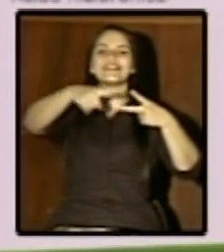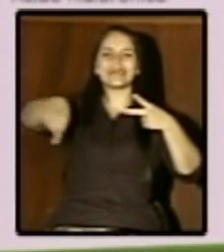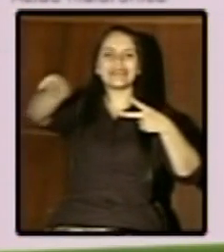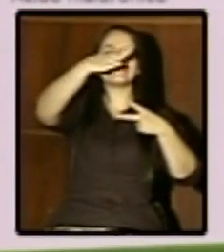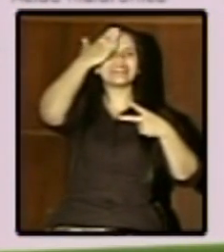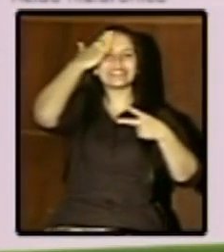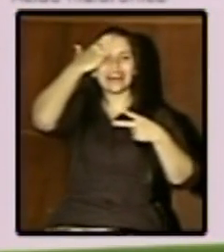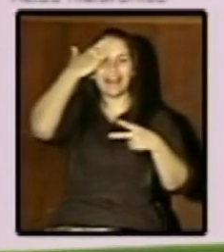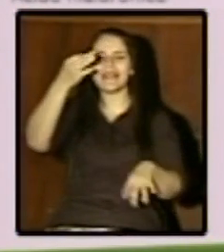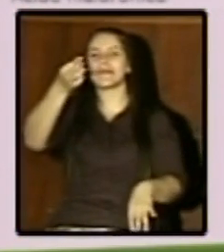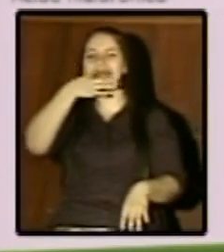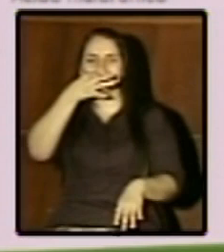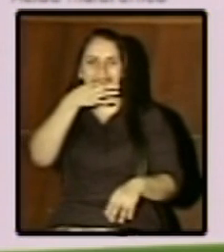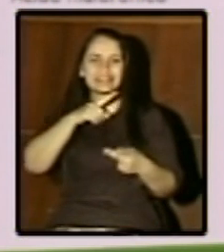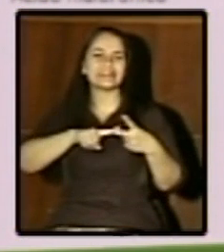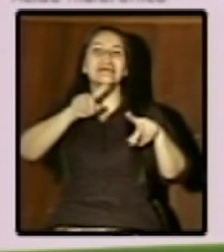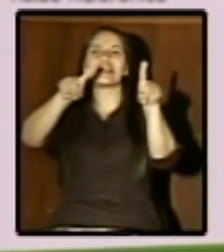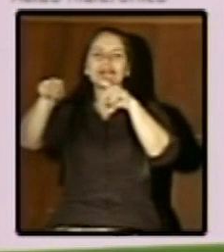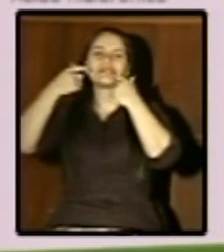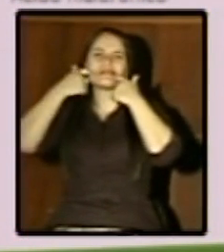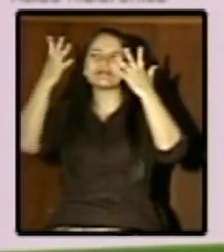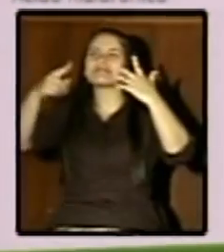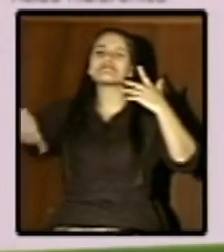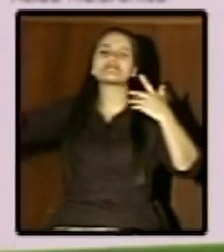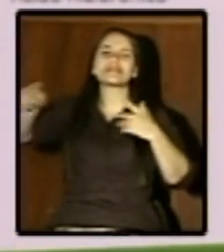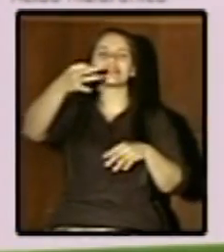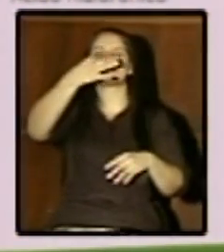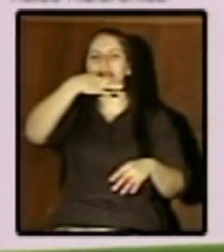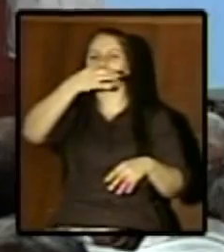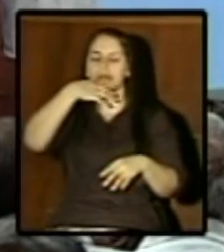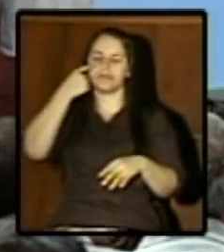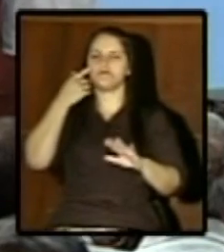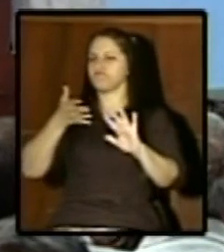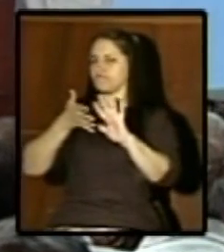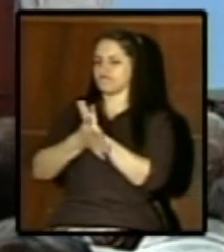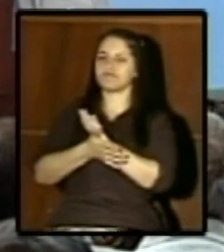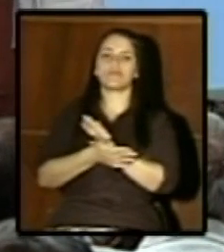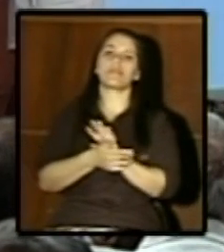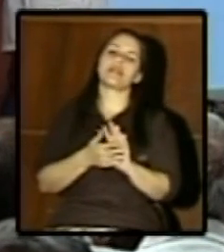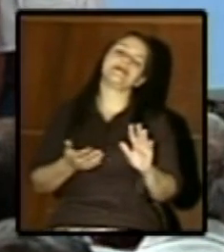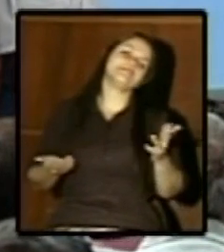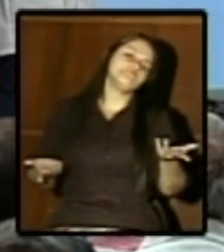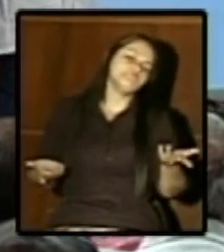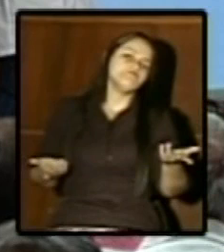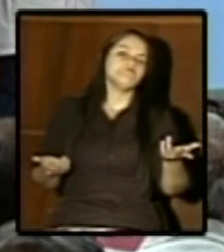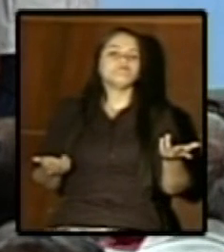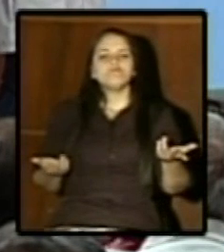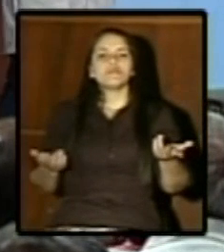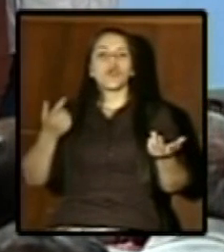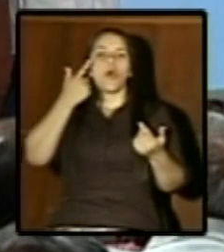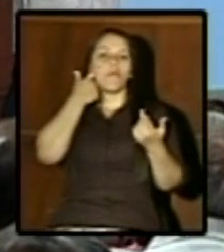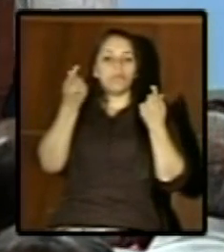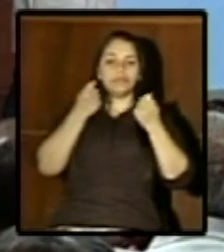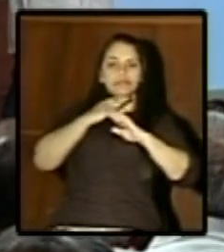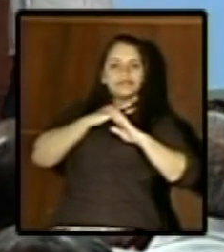Ahora, prevención secundaria. Todos hemos oído mencionar la glucosamina, el cartílago de tiburón, pues todas estas cosas. A ver, ¿qué les cuento